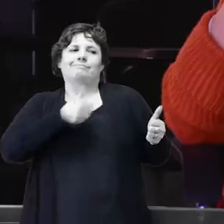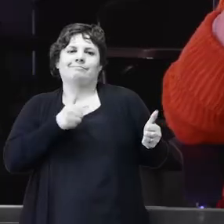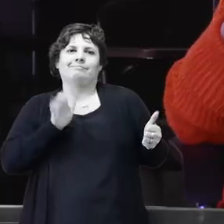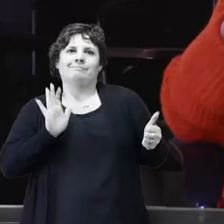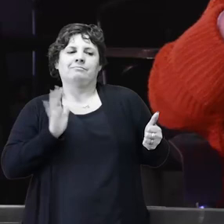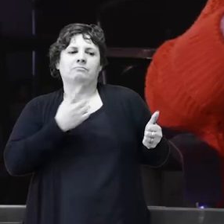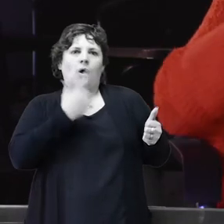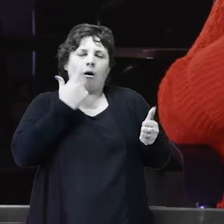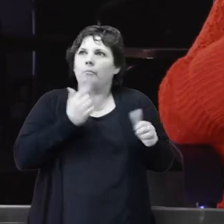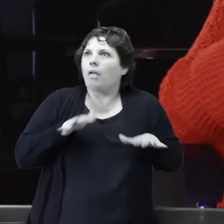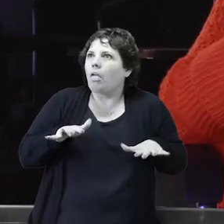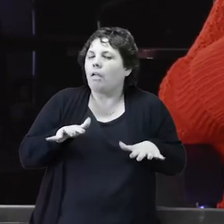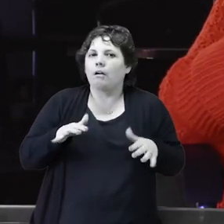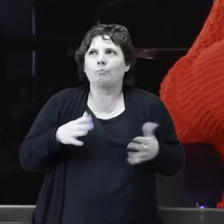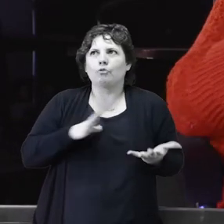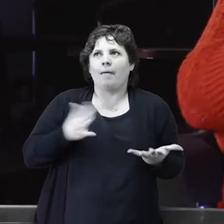¿no? En esta